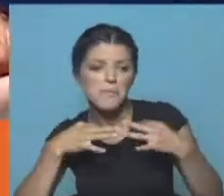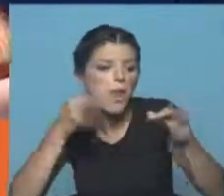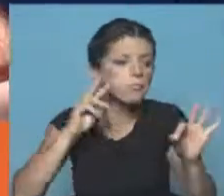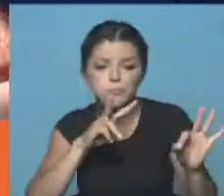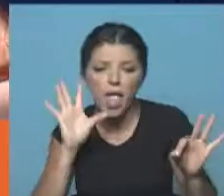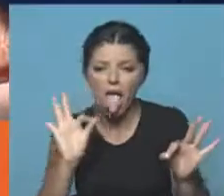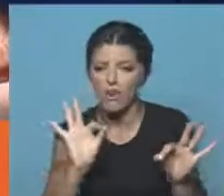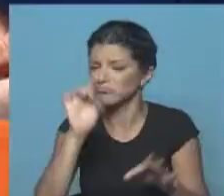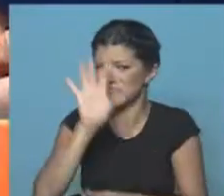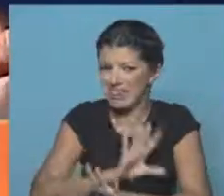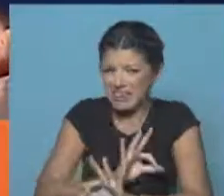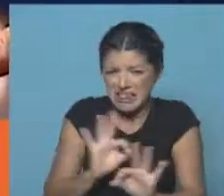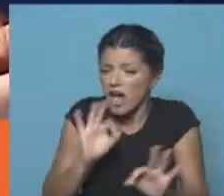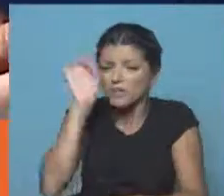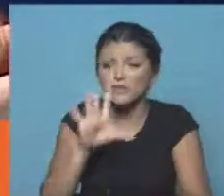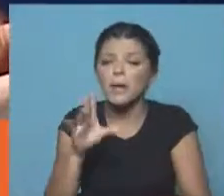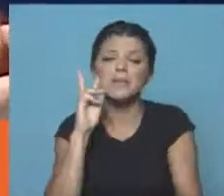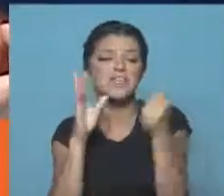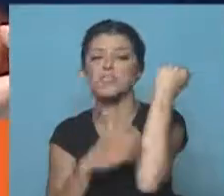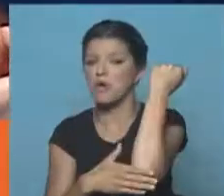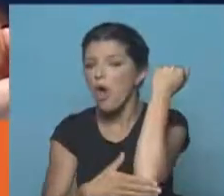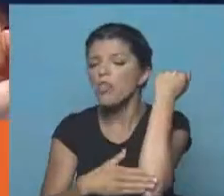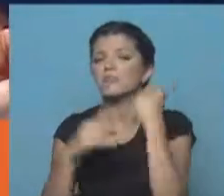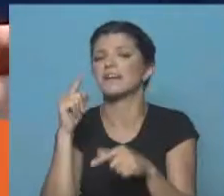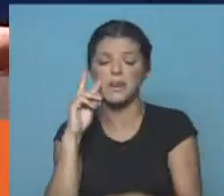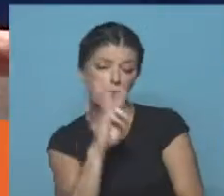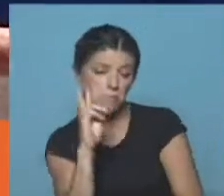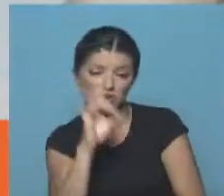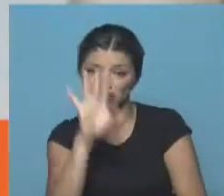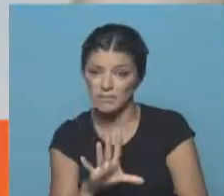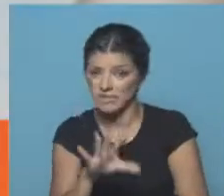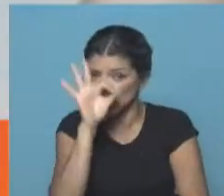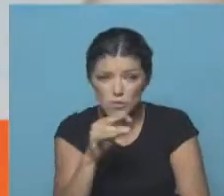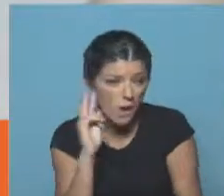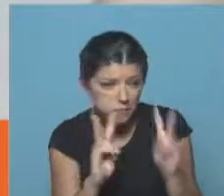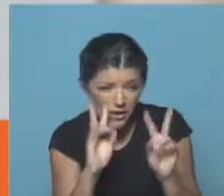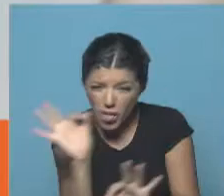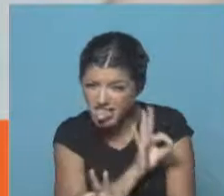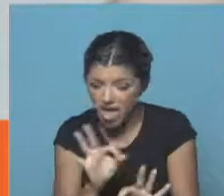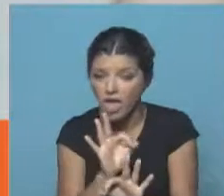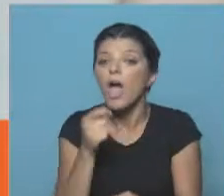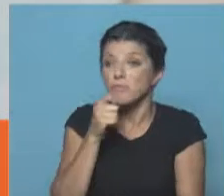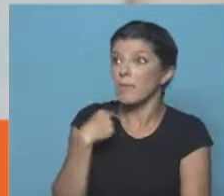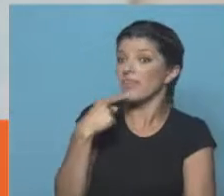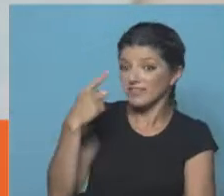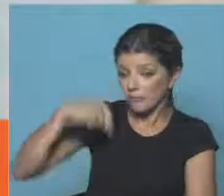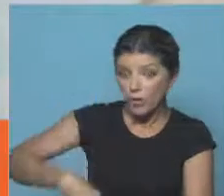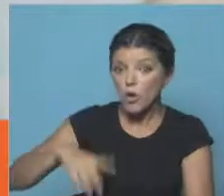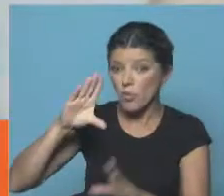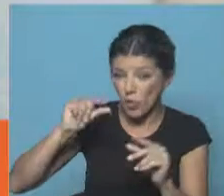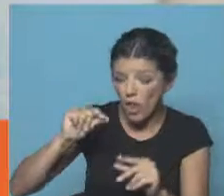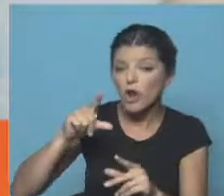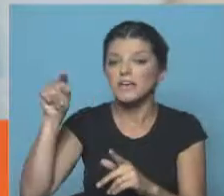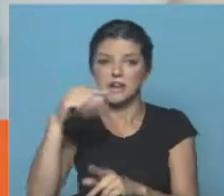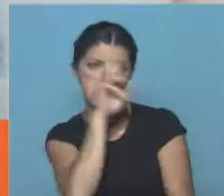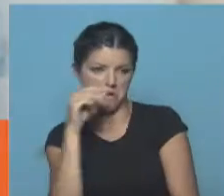solo le quisieron atender la herida del codo, en ningún momento lo registró, lo chequeó, ni en el lugar donde él indicaba que le molestaba, ni le levantó la